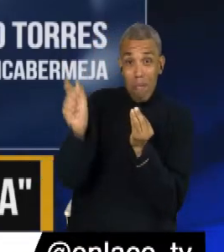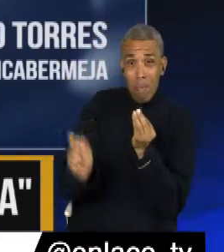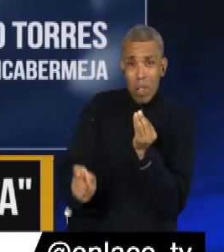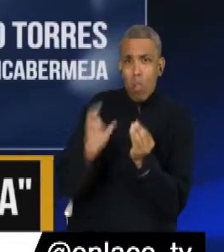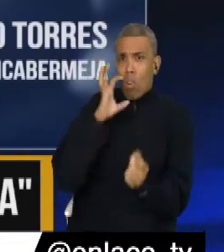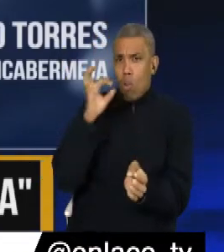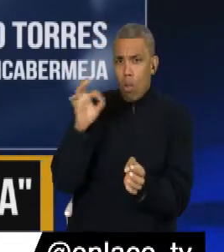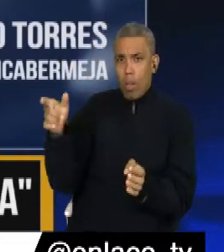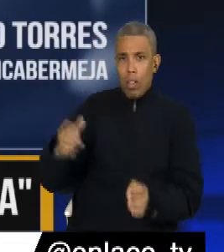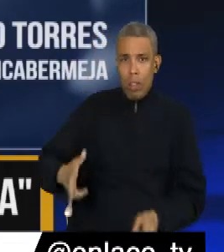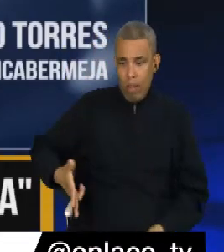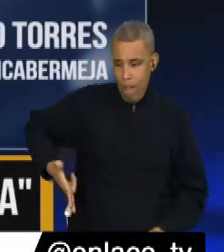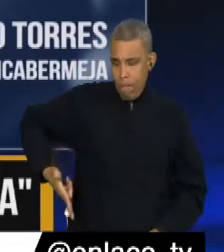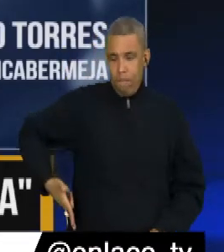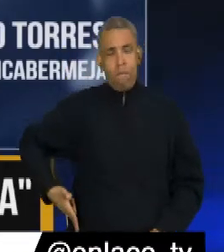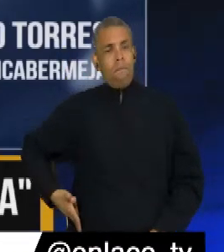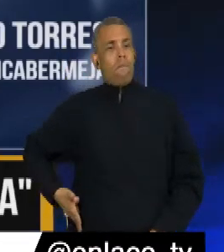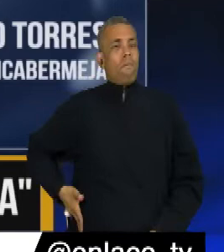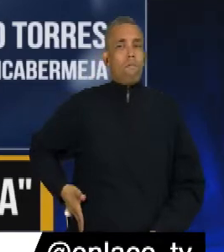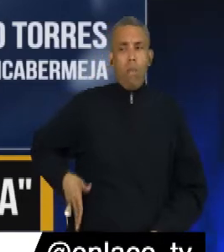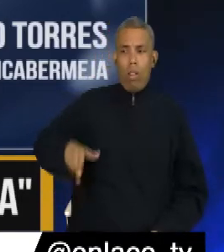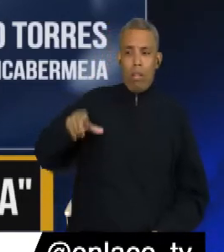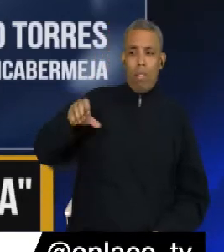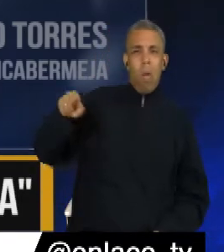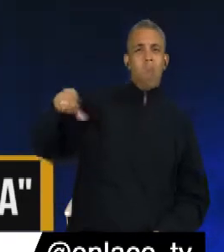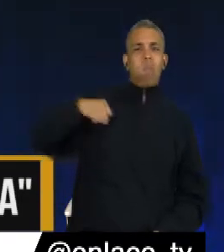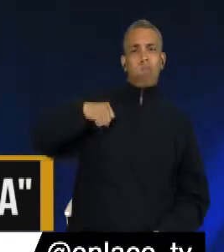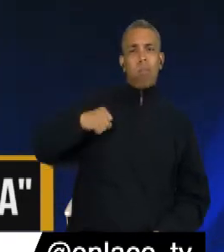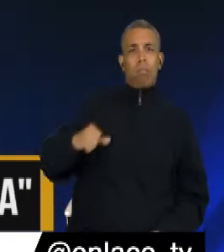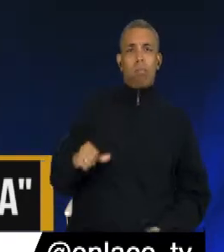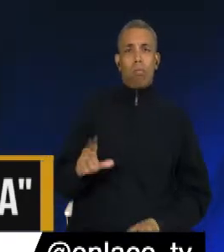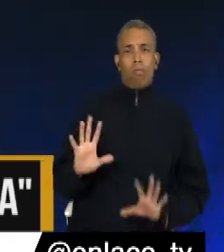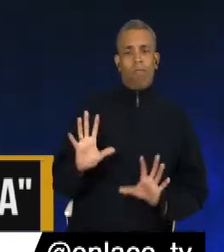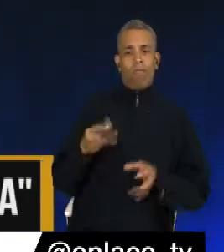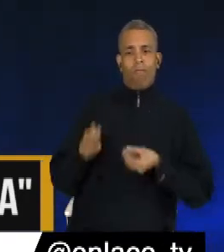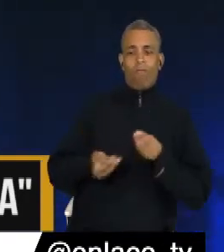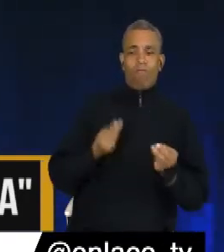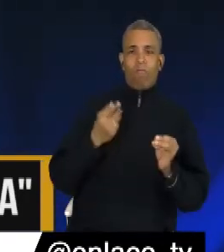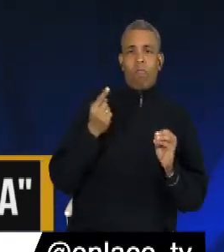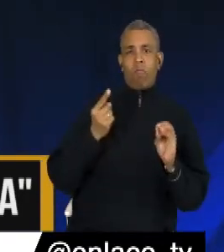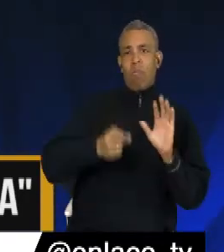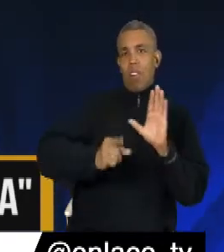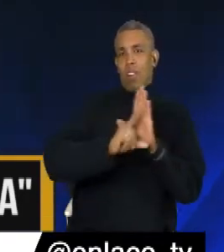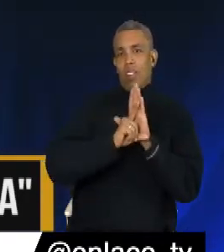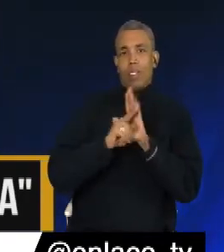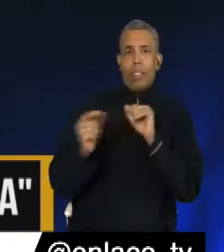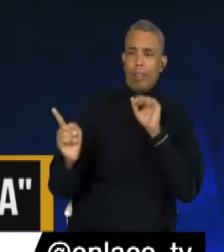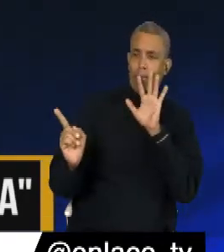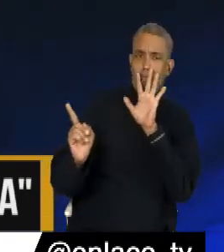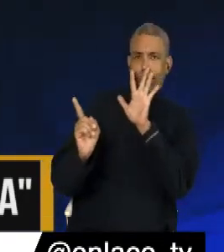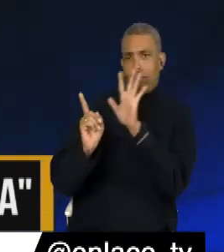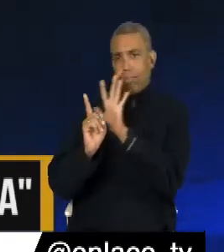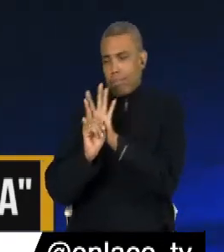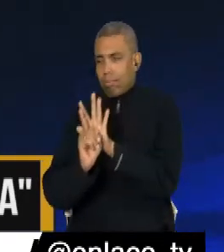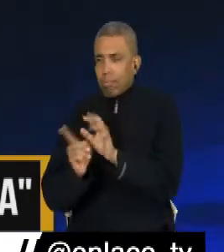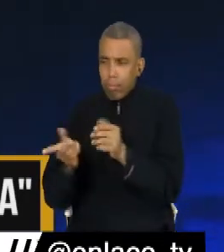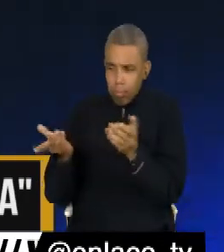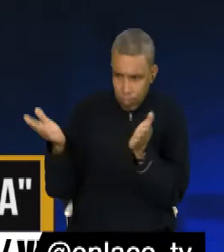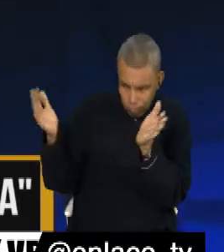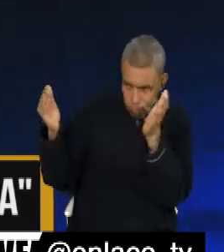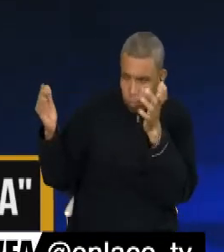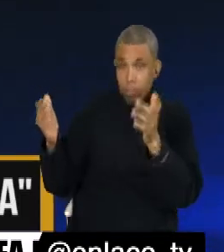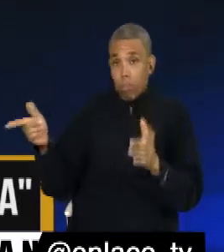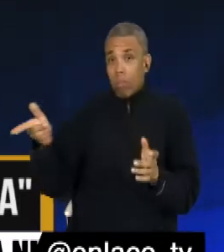se presenta un hecho donde presuntamente se quiere impactar a uno de nuestros